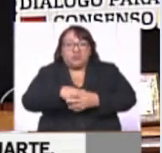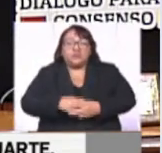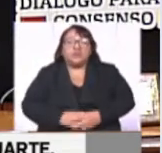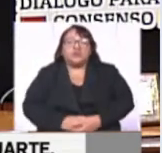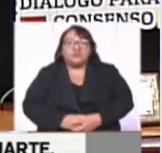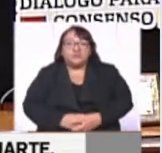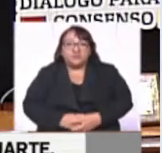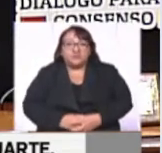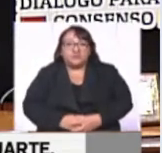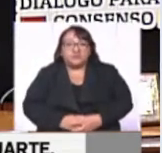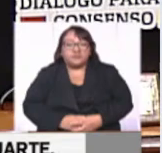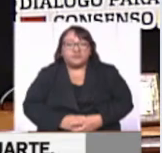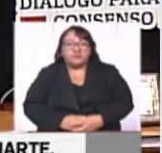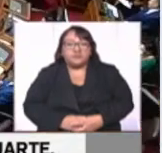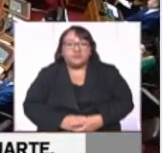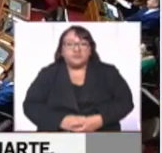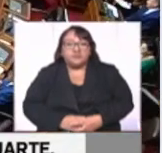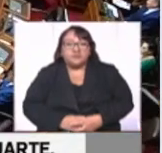asistencia para proceder a votar.